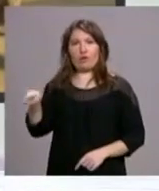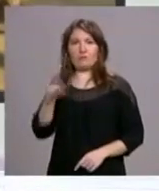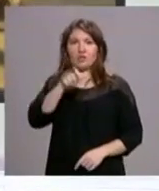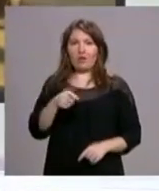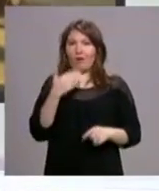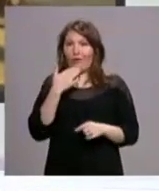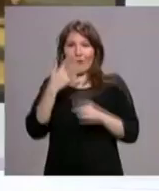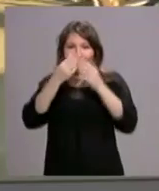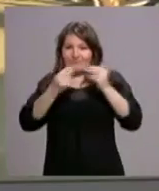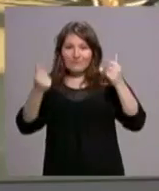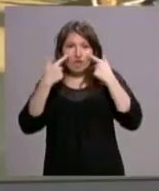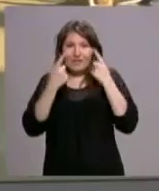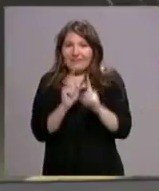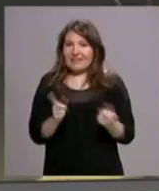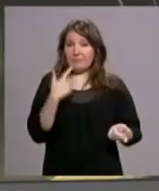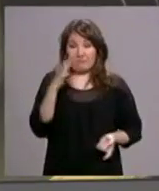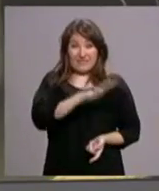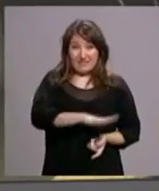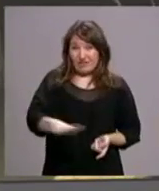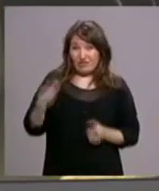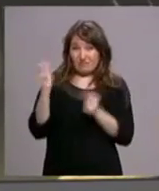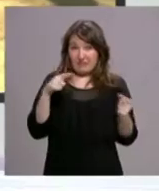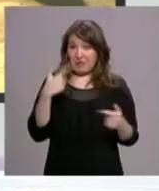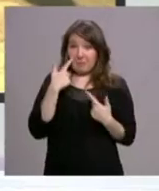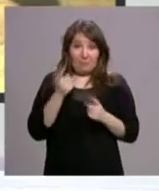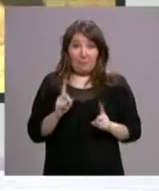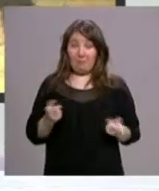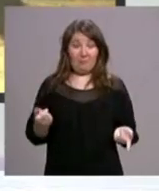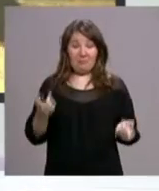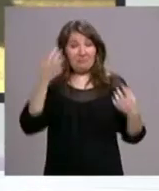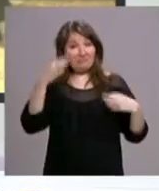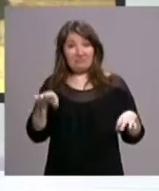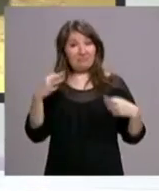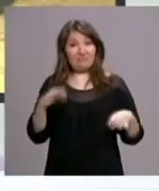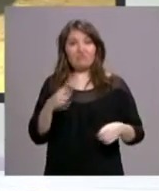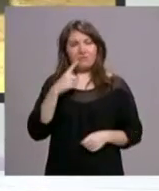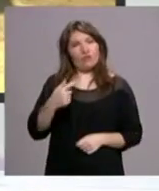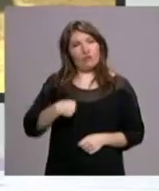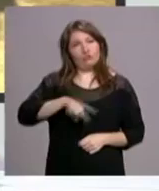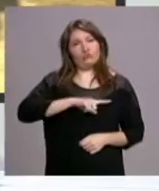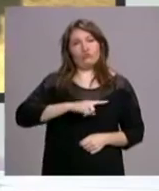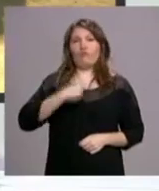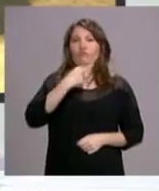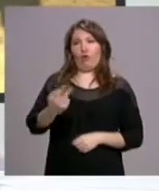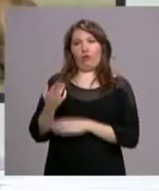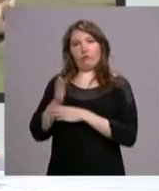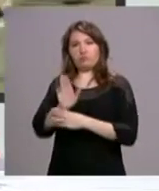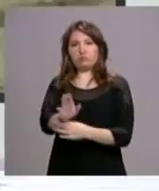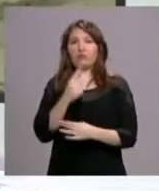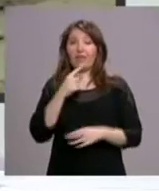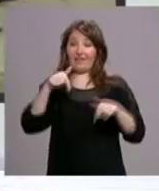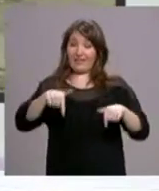los menores migrantes. Ser la voz y alertar de que en nuestra civilizada